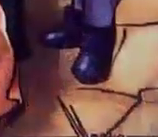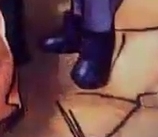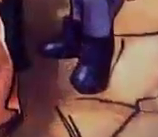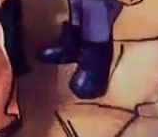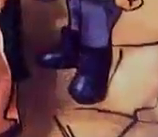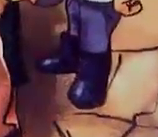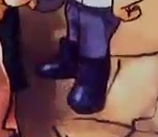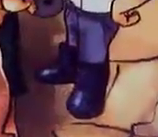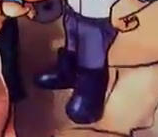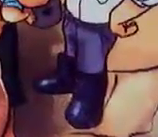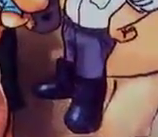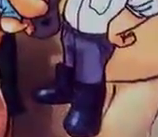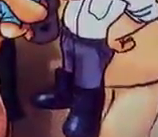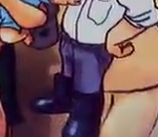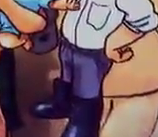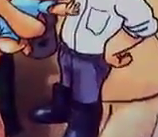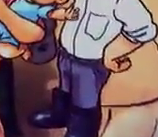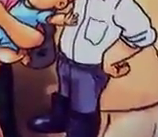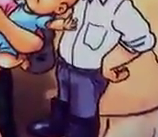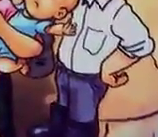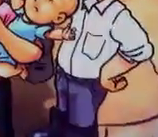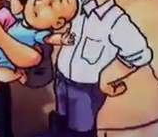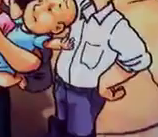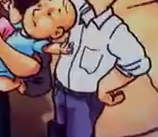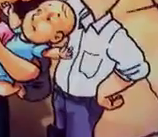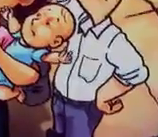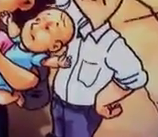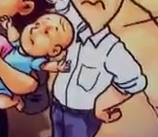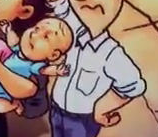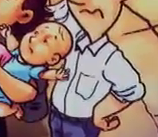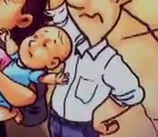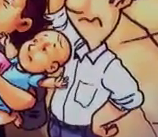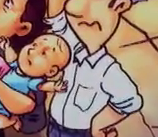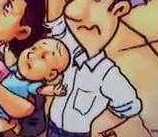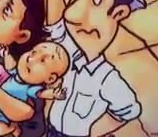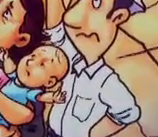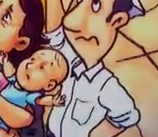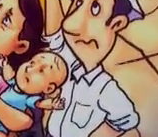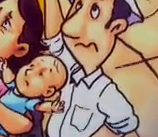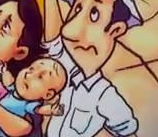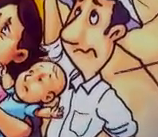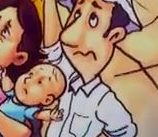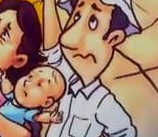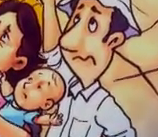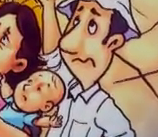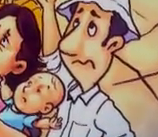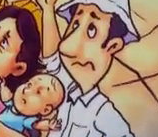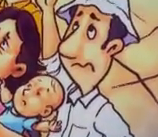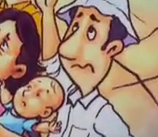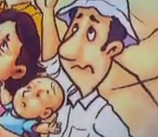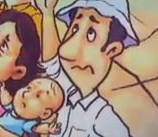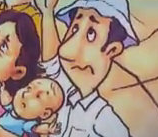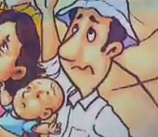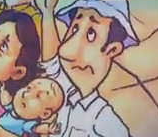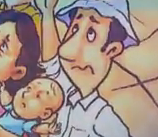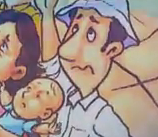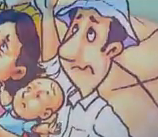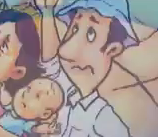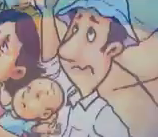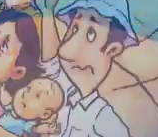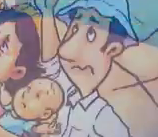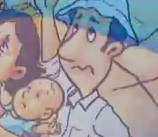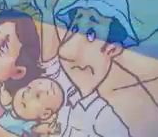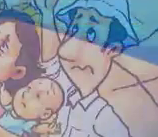Asamblea Legislativa y que consideramos que es importante que la población sepa que hay un proyecto de ley que tiene que